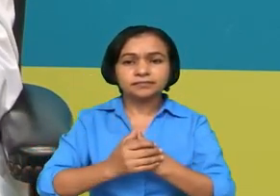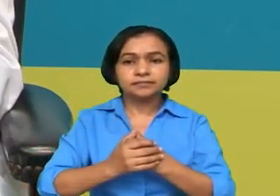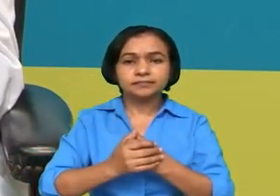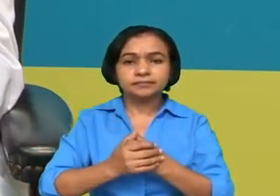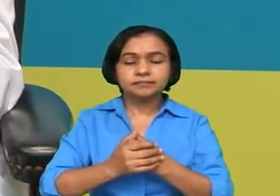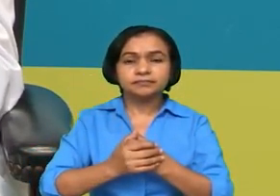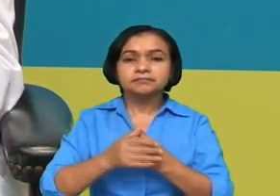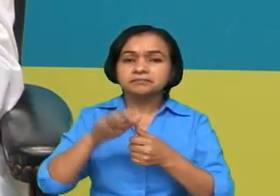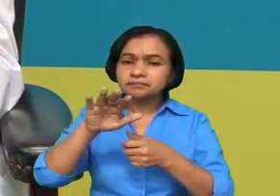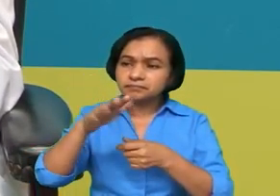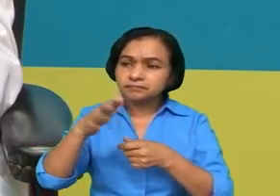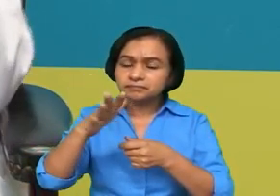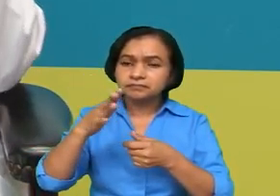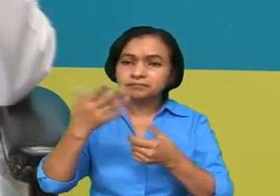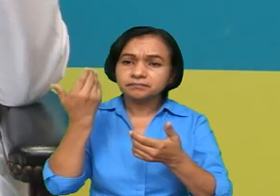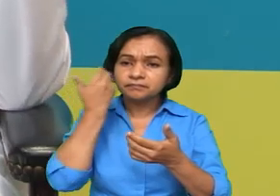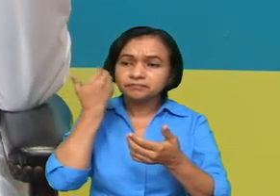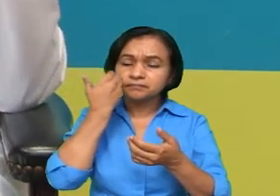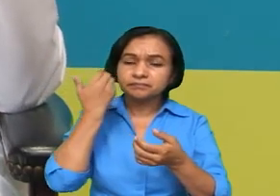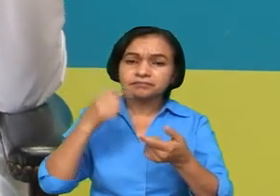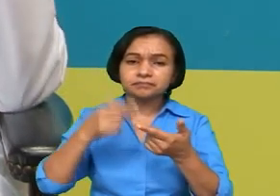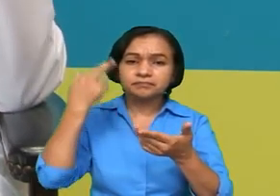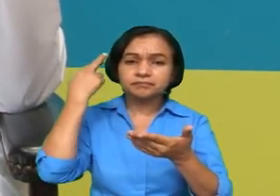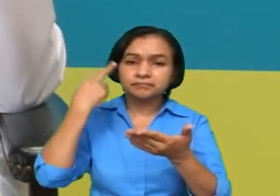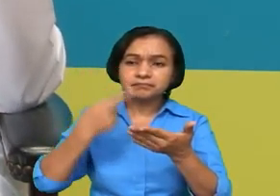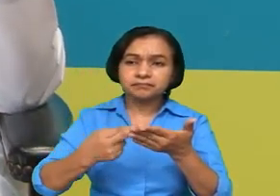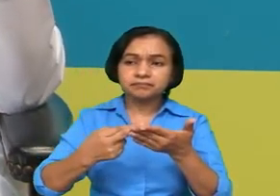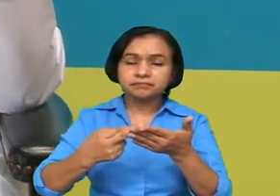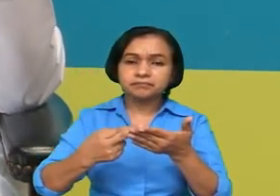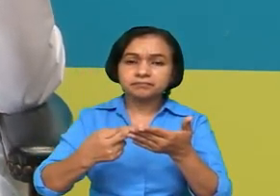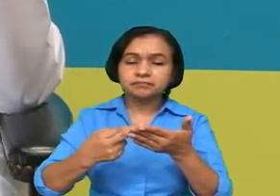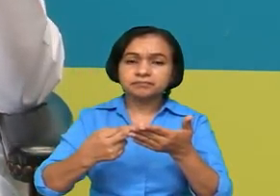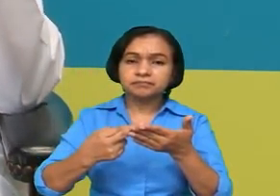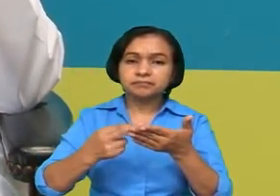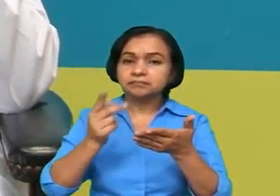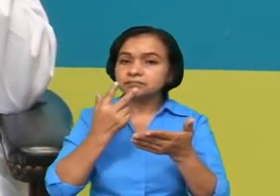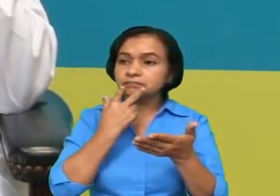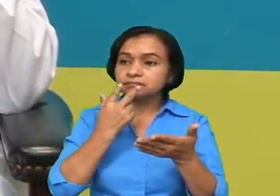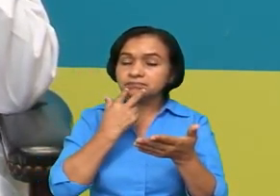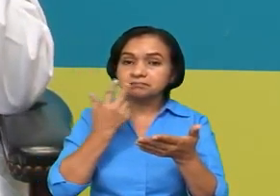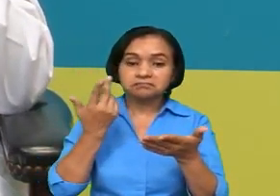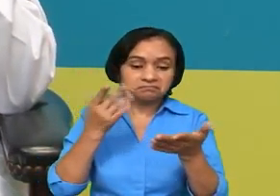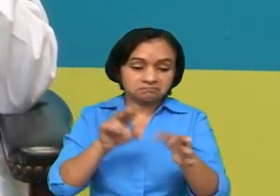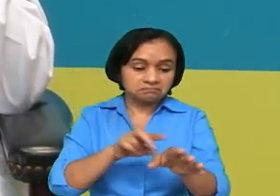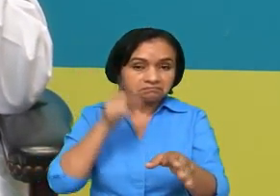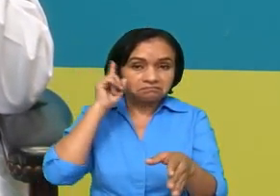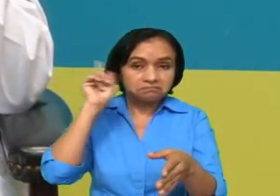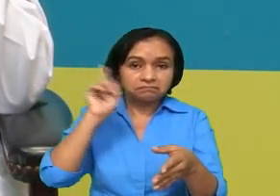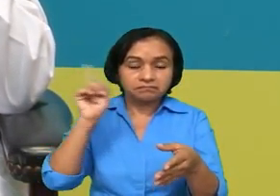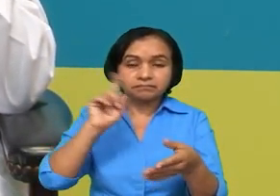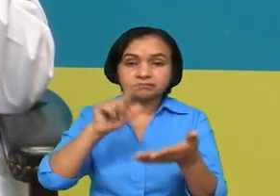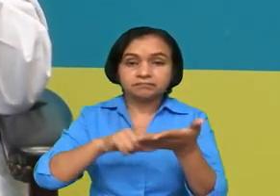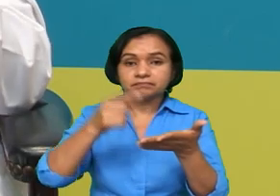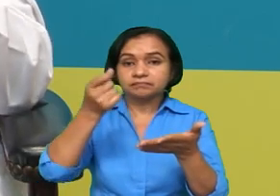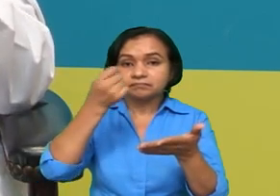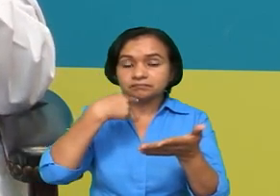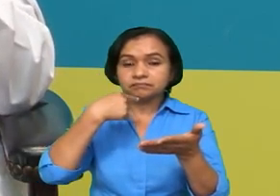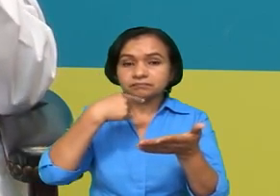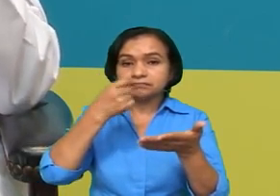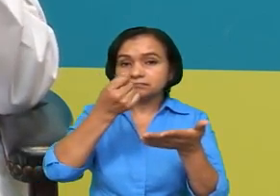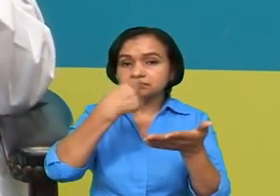Entonces, sintomatología leve y, recordemos, las asintomáticas, entonces, conllevan un tratamiento